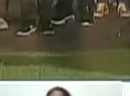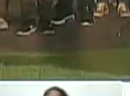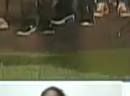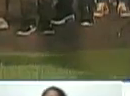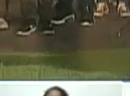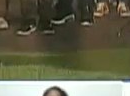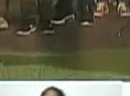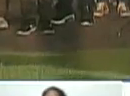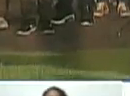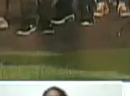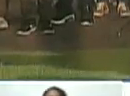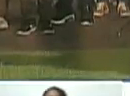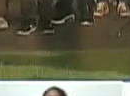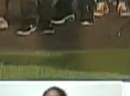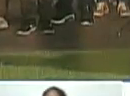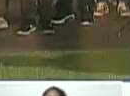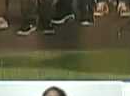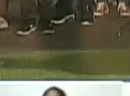de rumba.